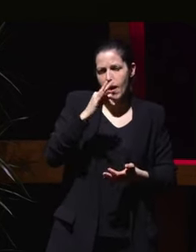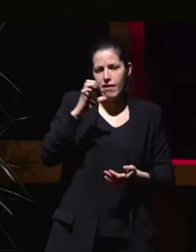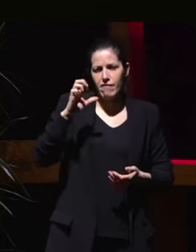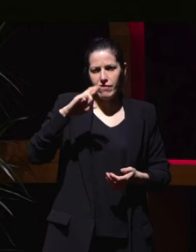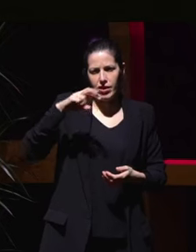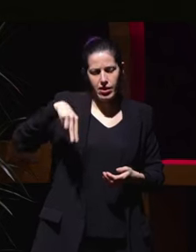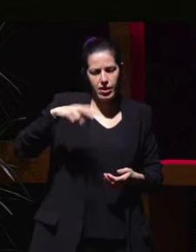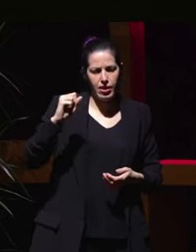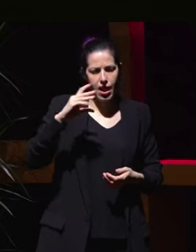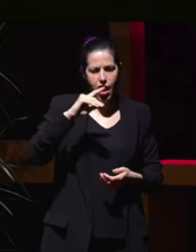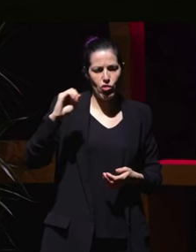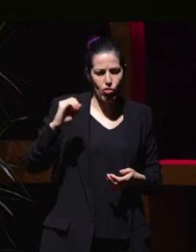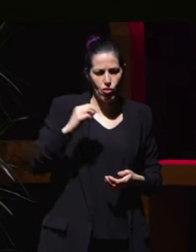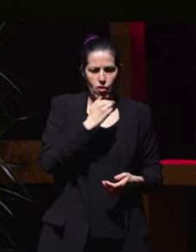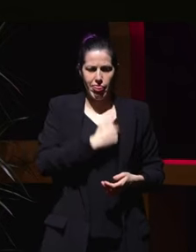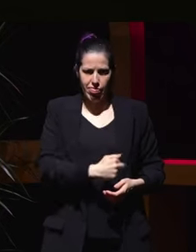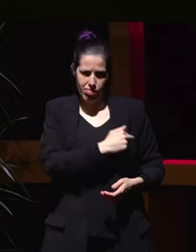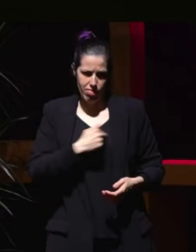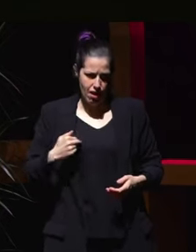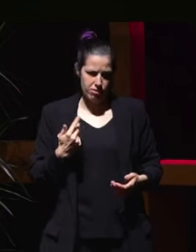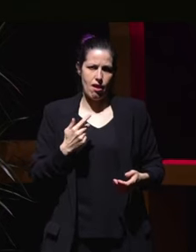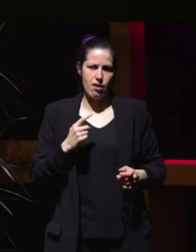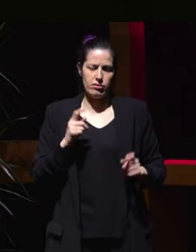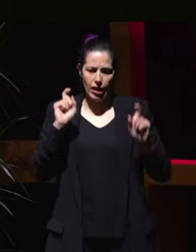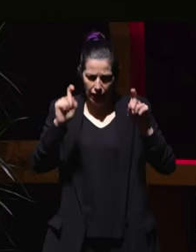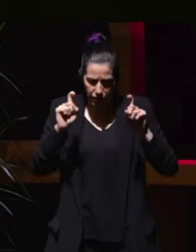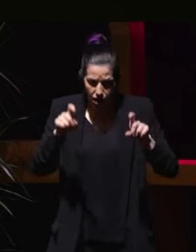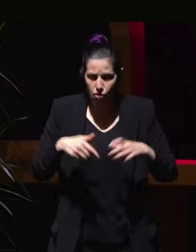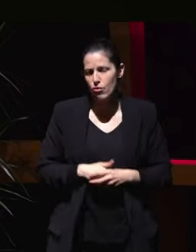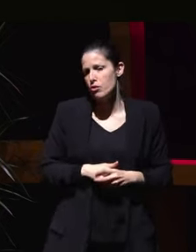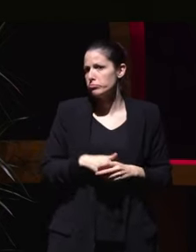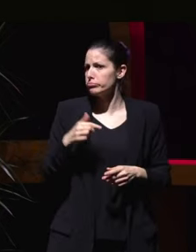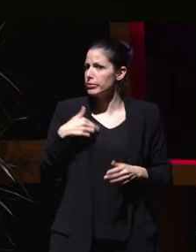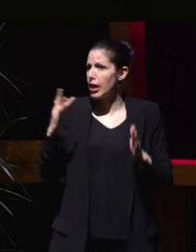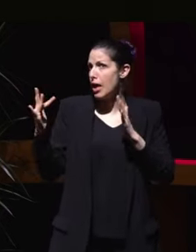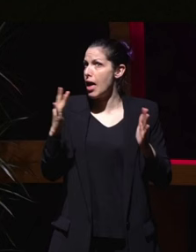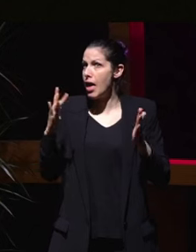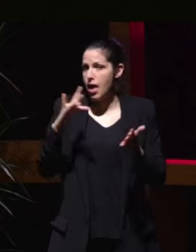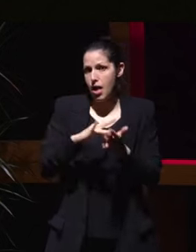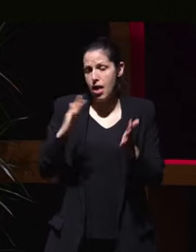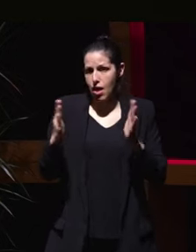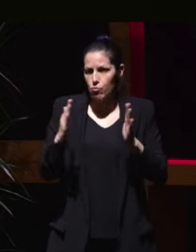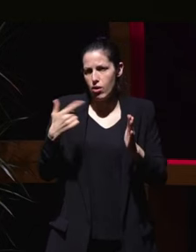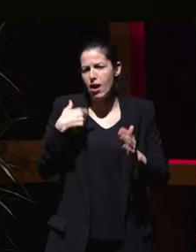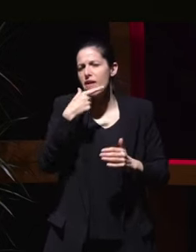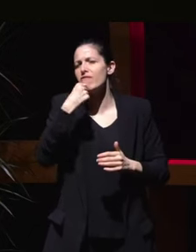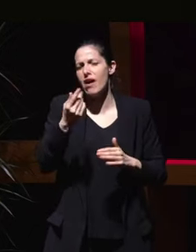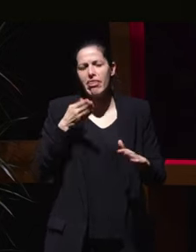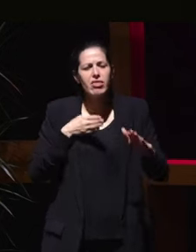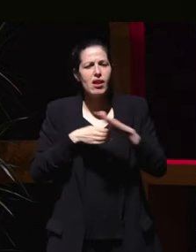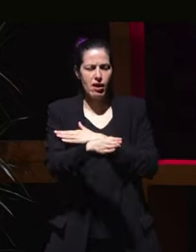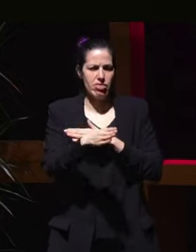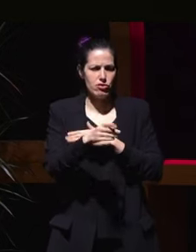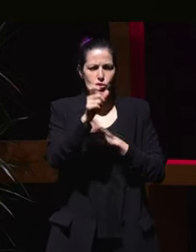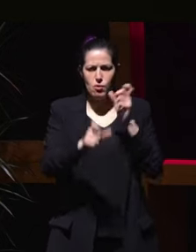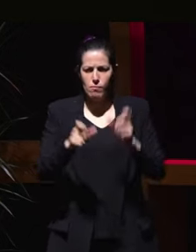Celta. Tamén é dicir que daquela era bastante máis fácil chegar aos deportistas, sobre todo no mundo do fútbol, que Cosanos